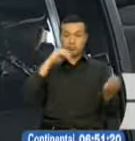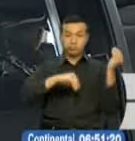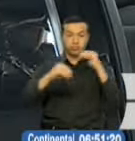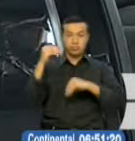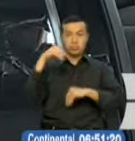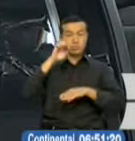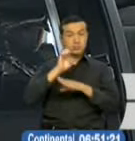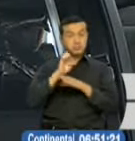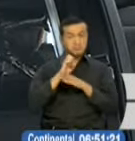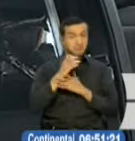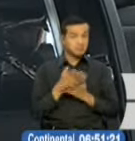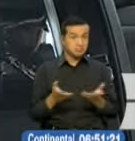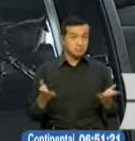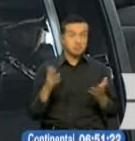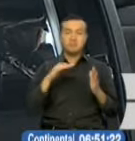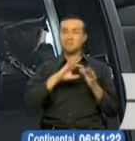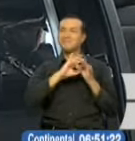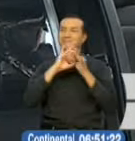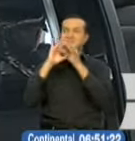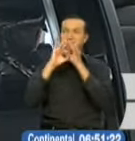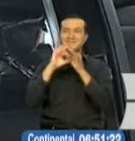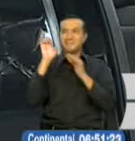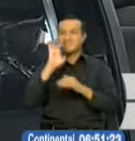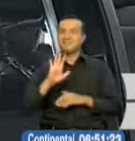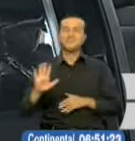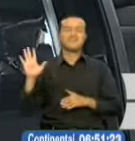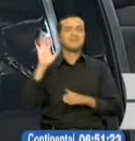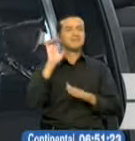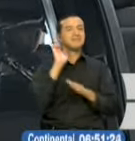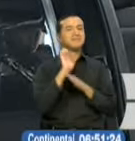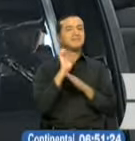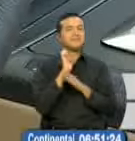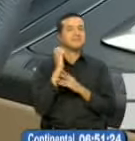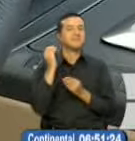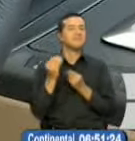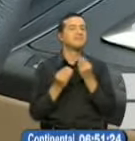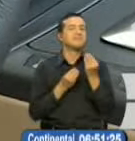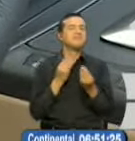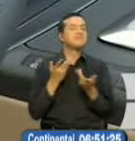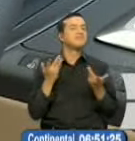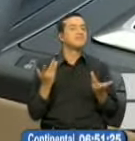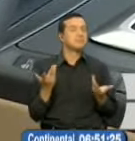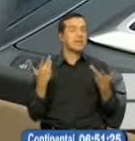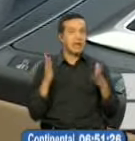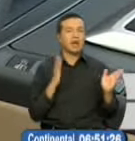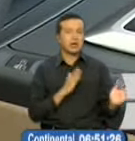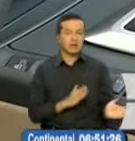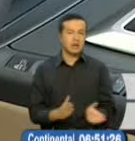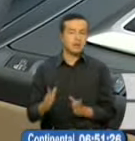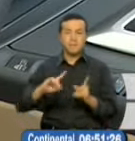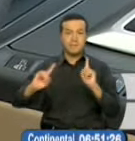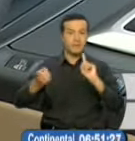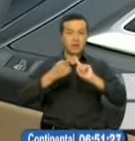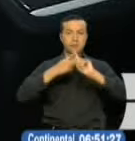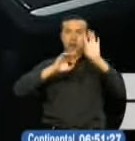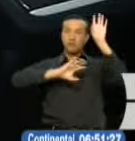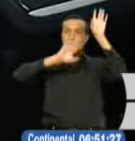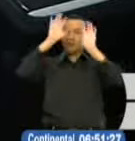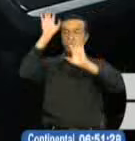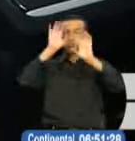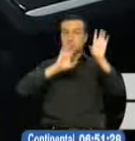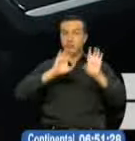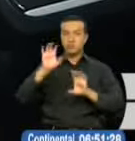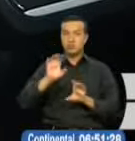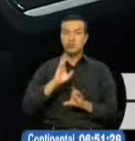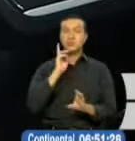confianza de fortalecer los vínculos comerciales entre nuestro país y la Unión Europea, este sector organiza la primera edición Euroshow, con